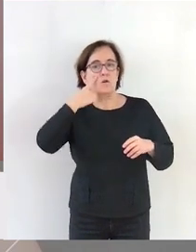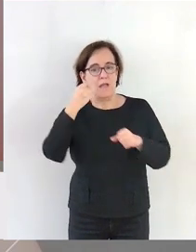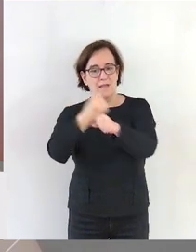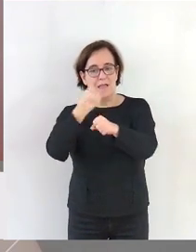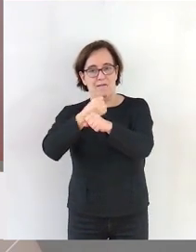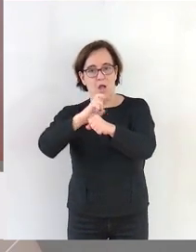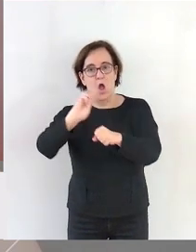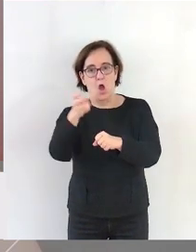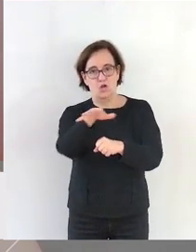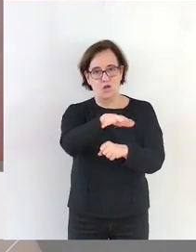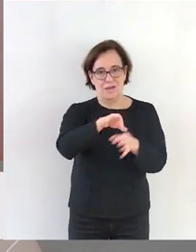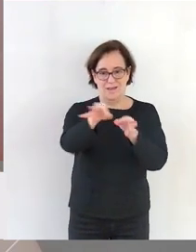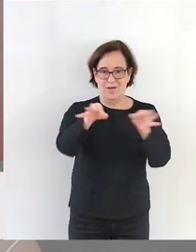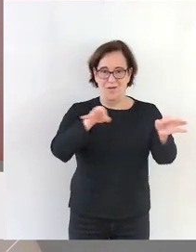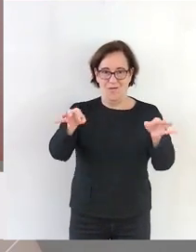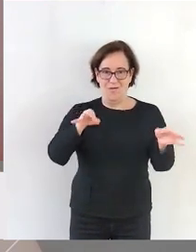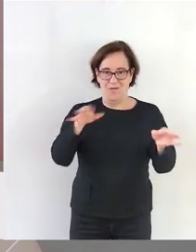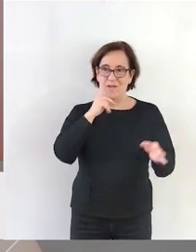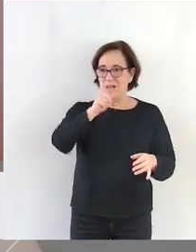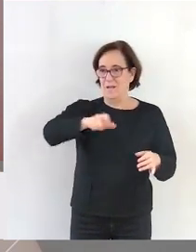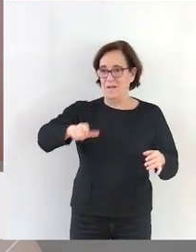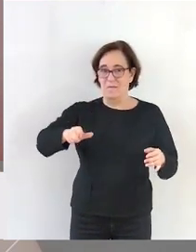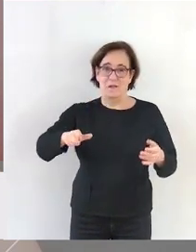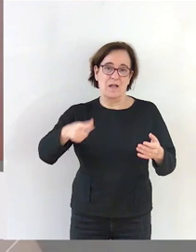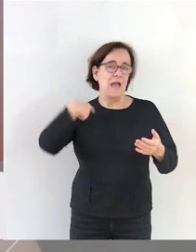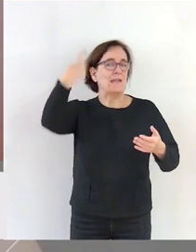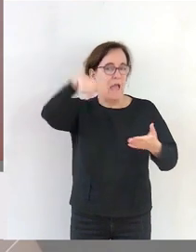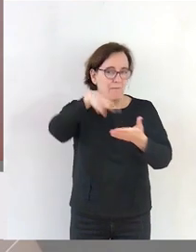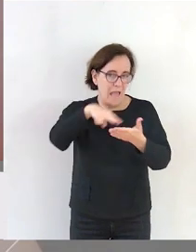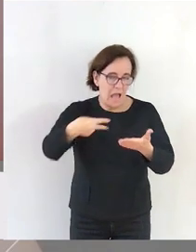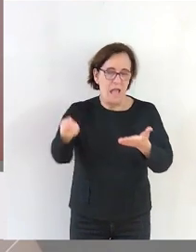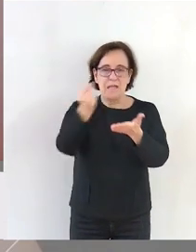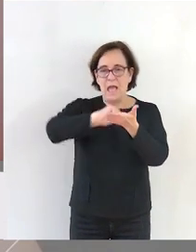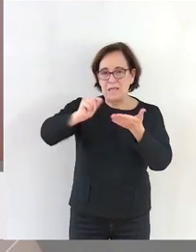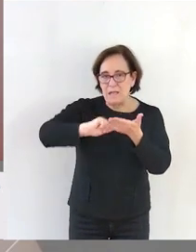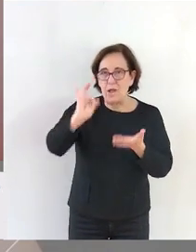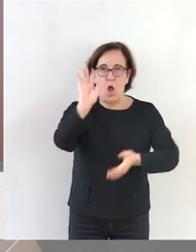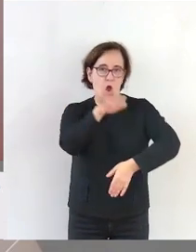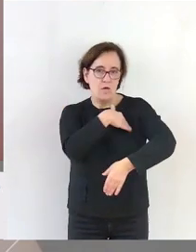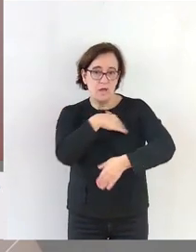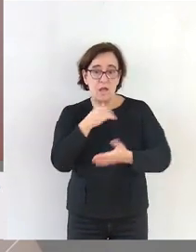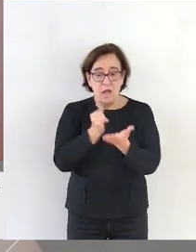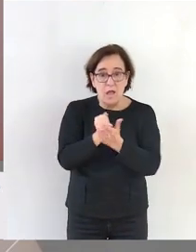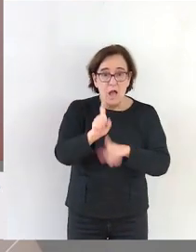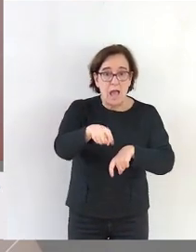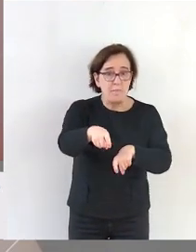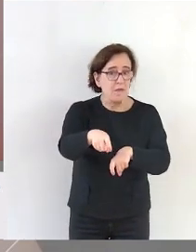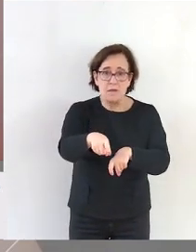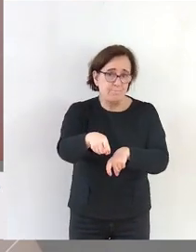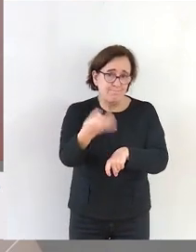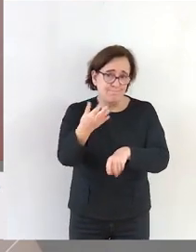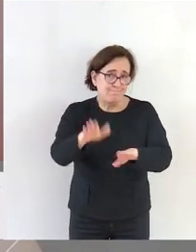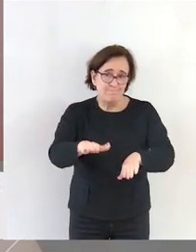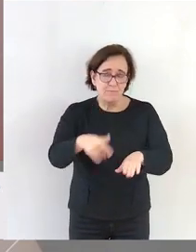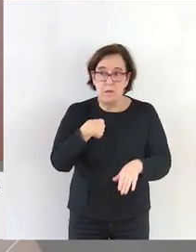en otro en otro lugar que es las personas alfabetizadas las personas con con estudios los campesinos no se pueden marchar